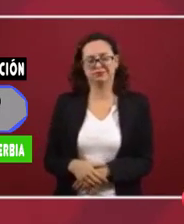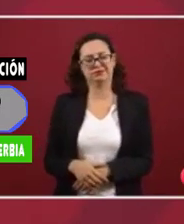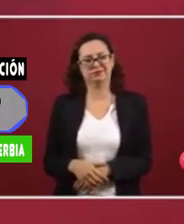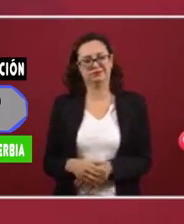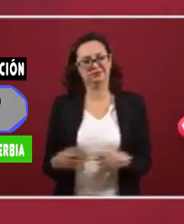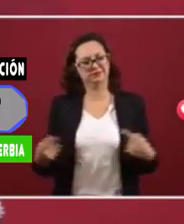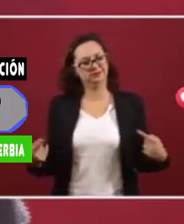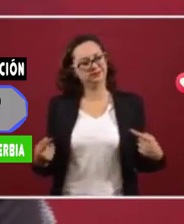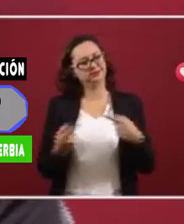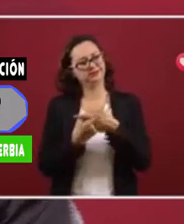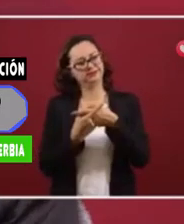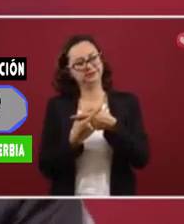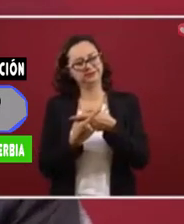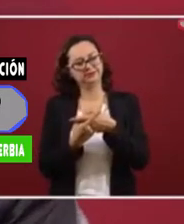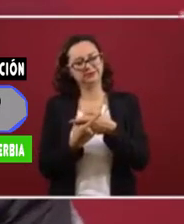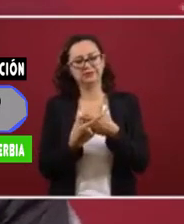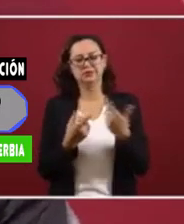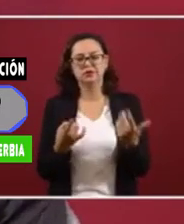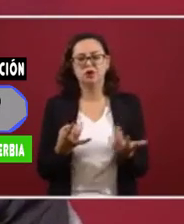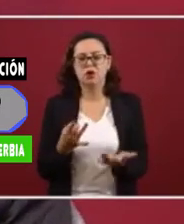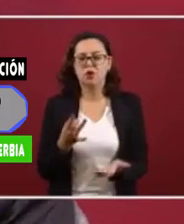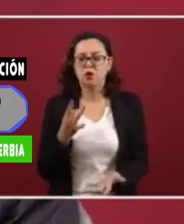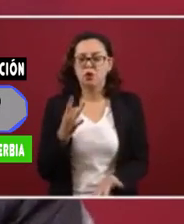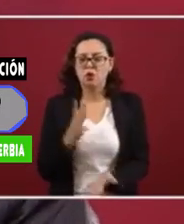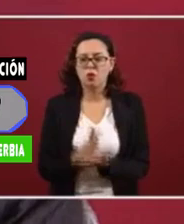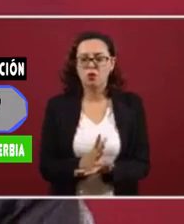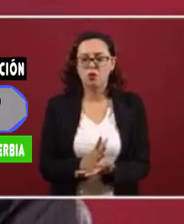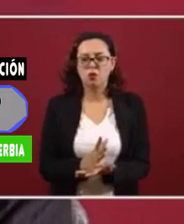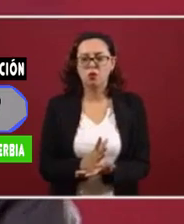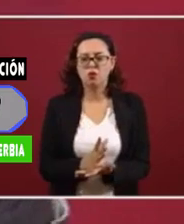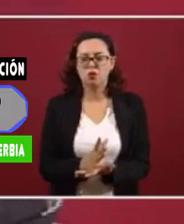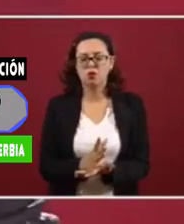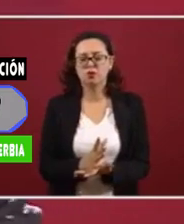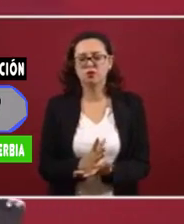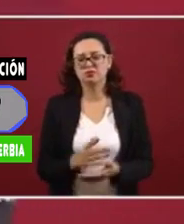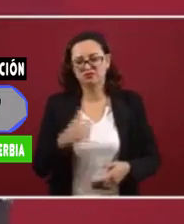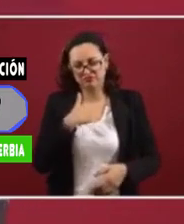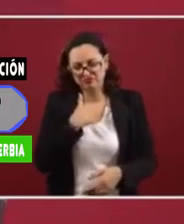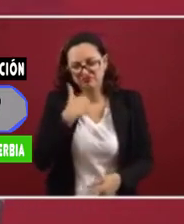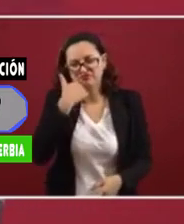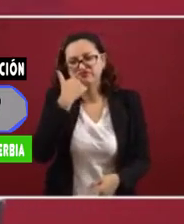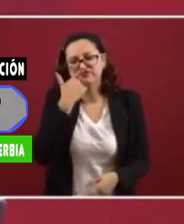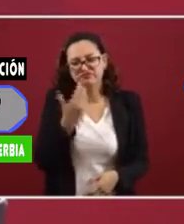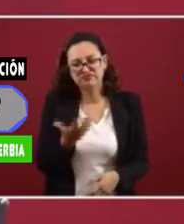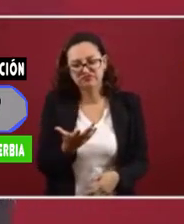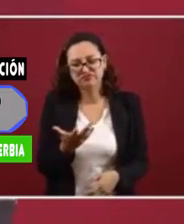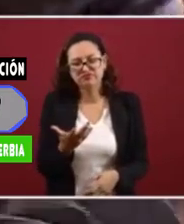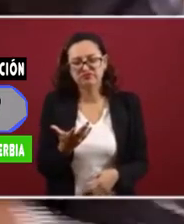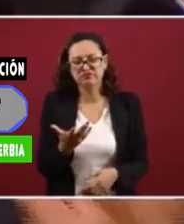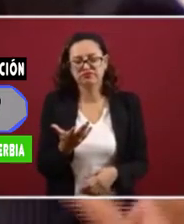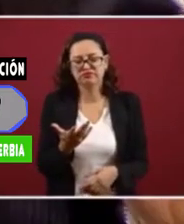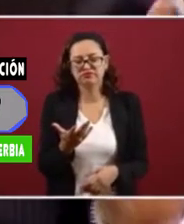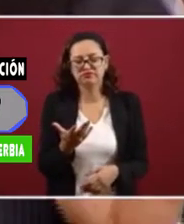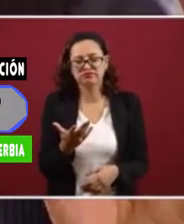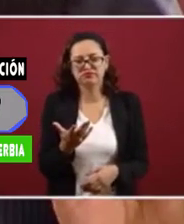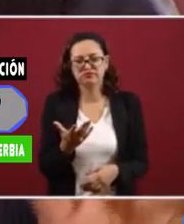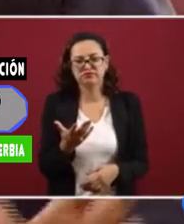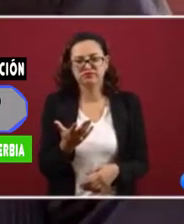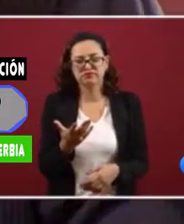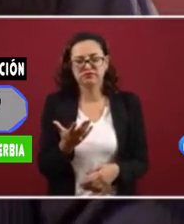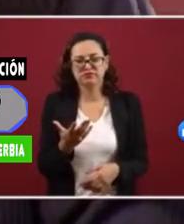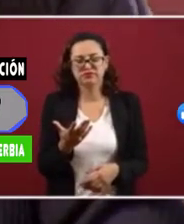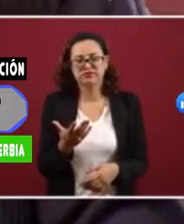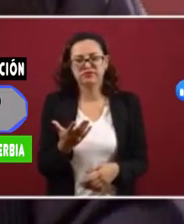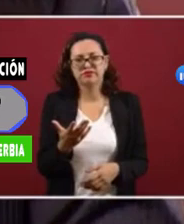lo único que quisiera desde que no